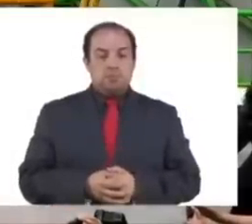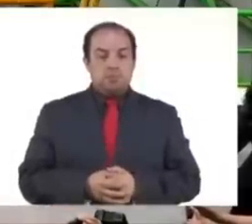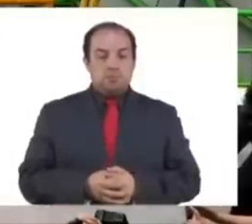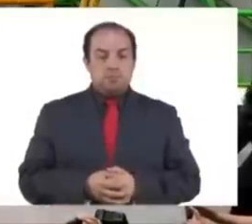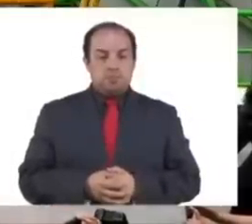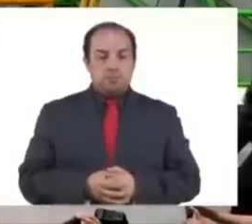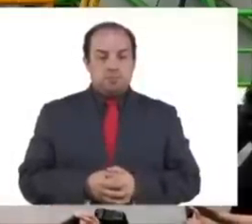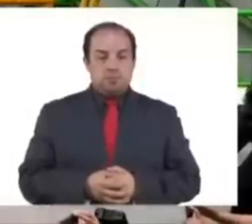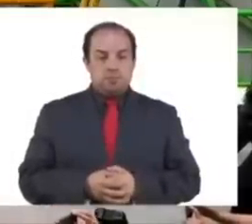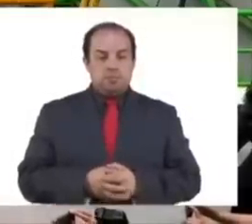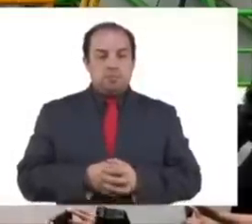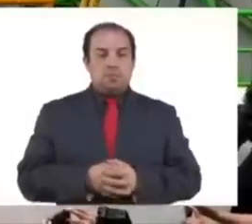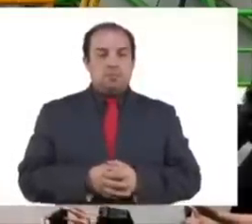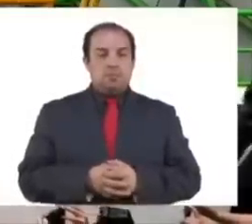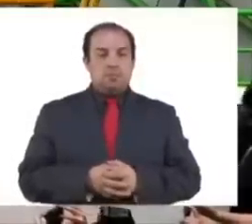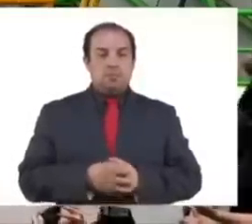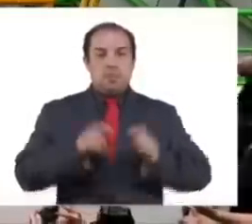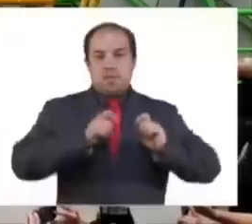Ahí estás.